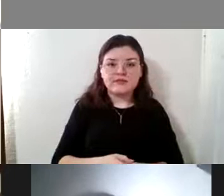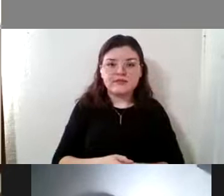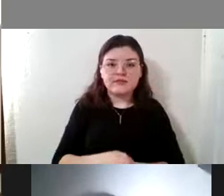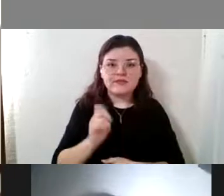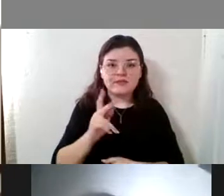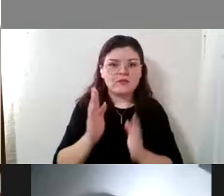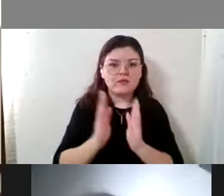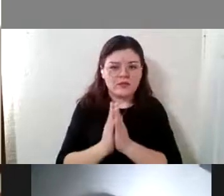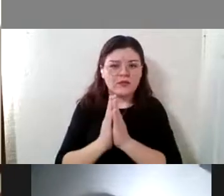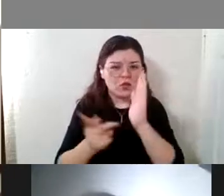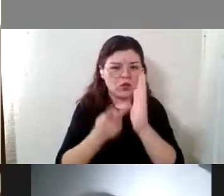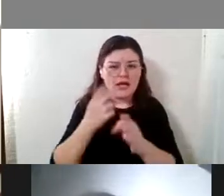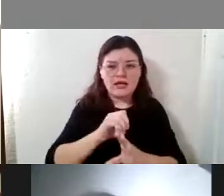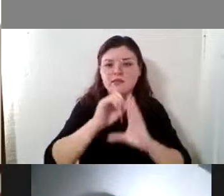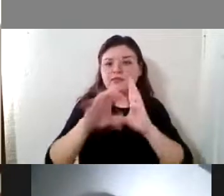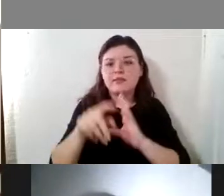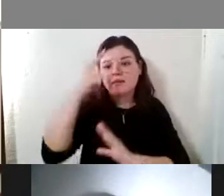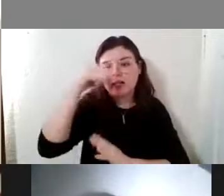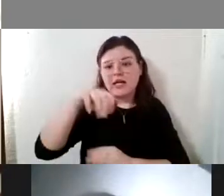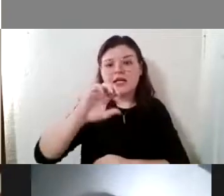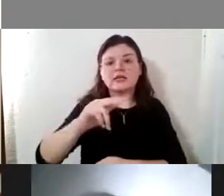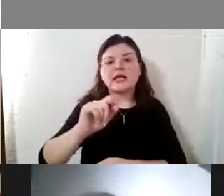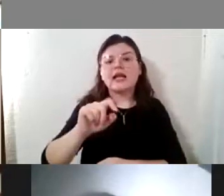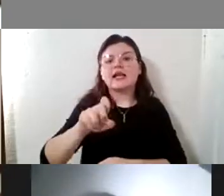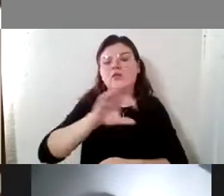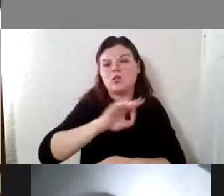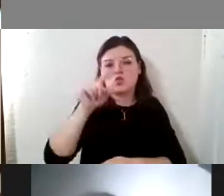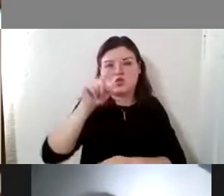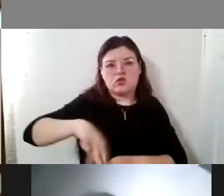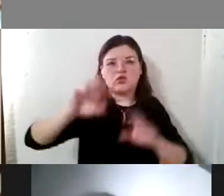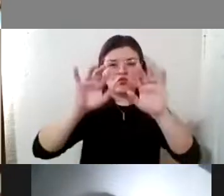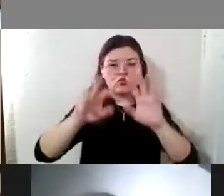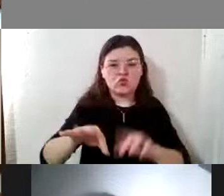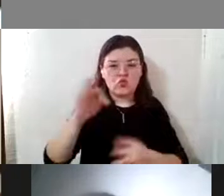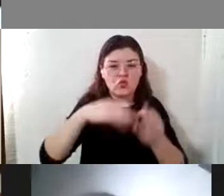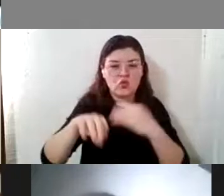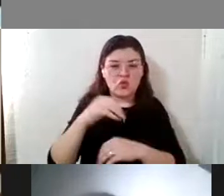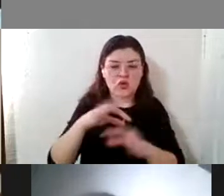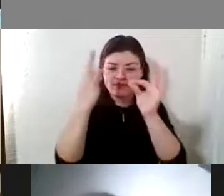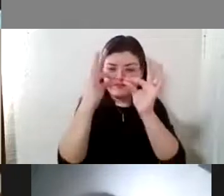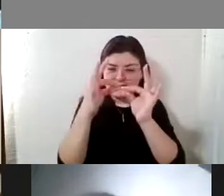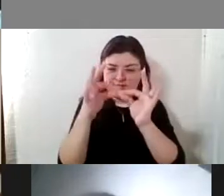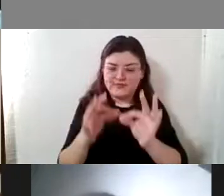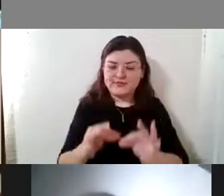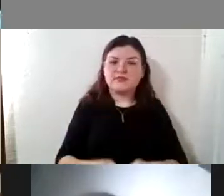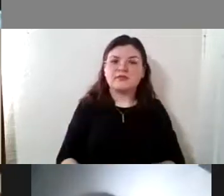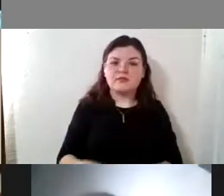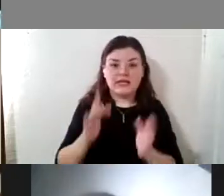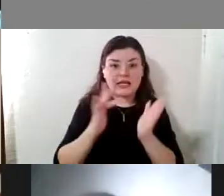volvemos a poner para que por medio de estas puedan llenarle la encuesta de valoración. Gracias.